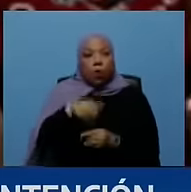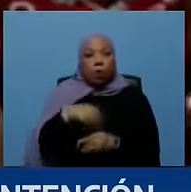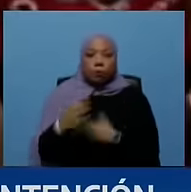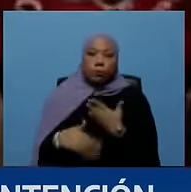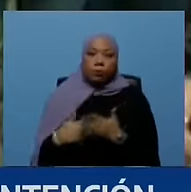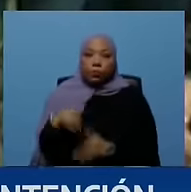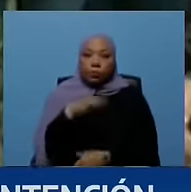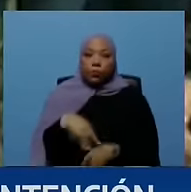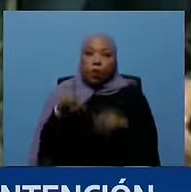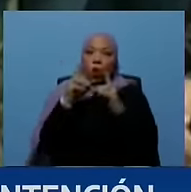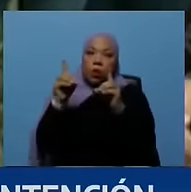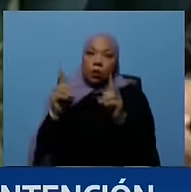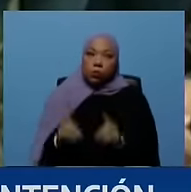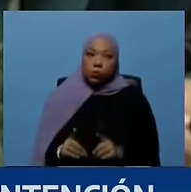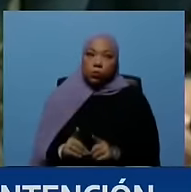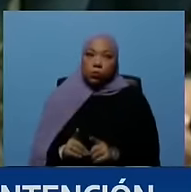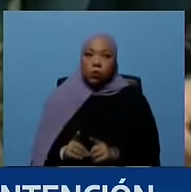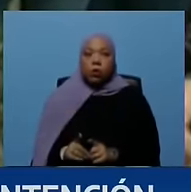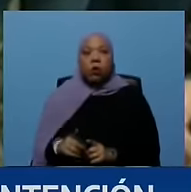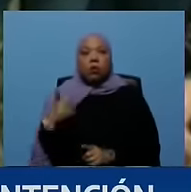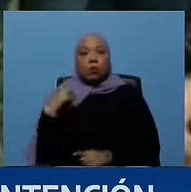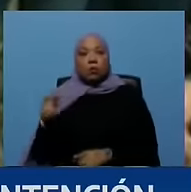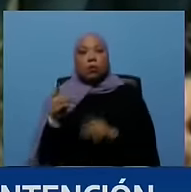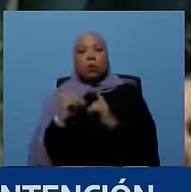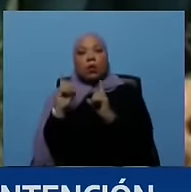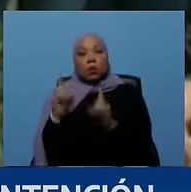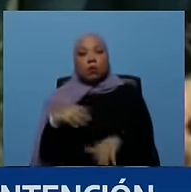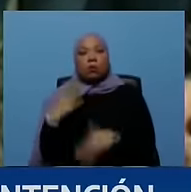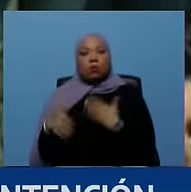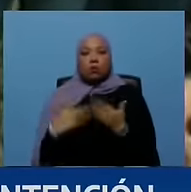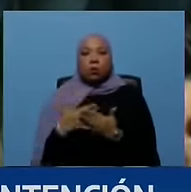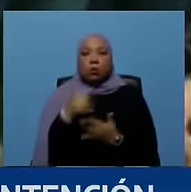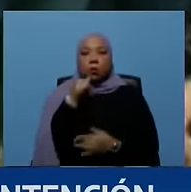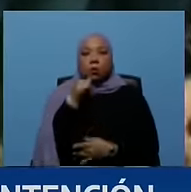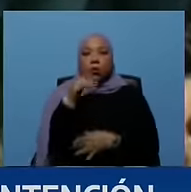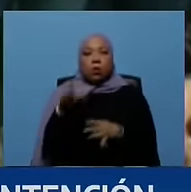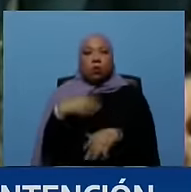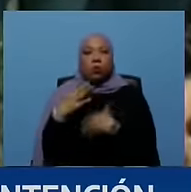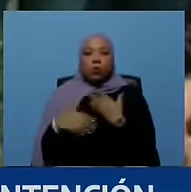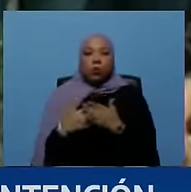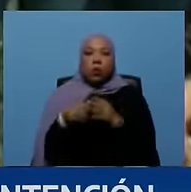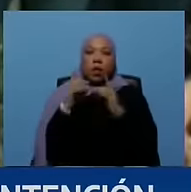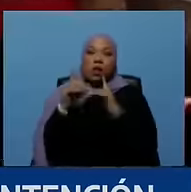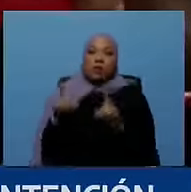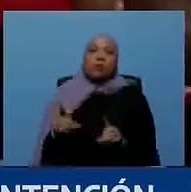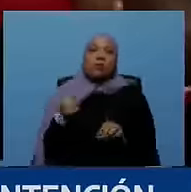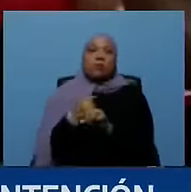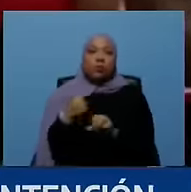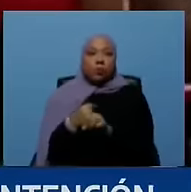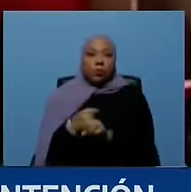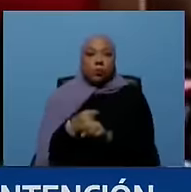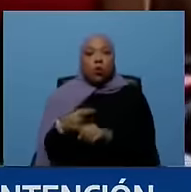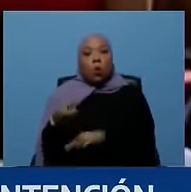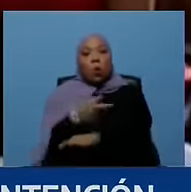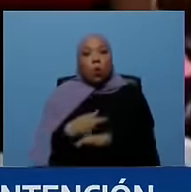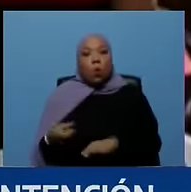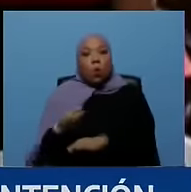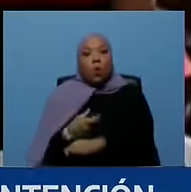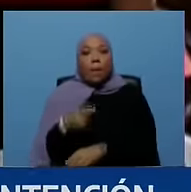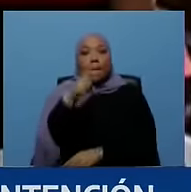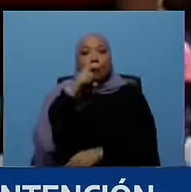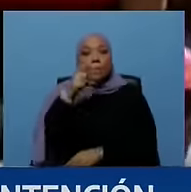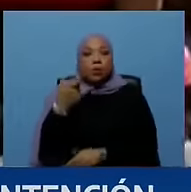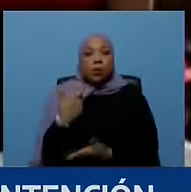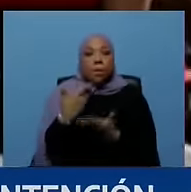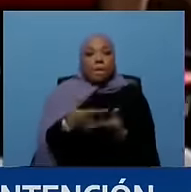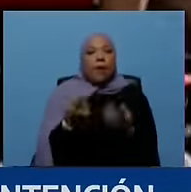el pueblo decide, y una vez que decide y ya está certificada la decisión, el gobierno de Maduro le da